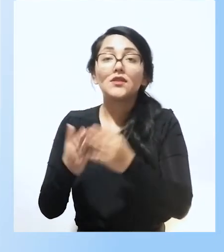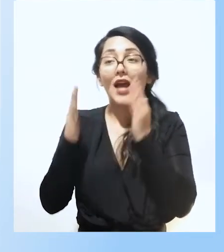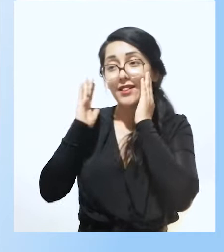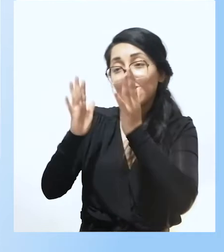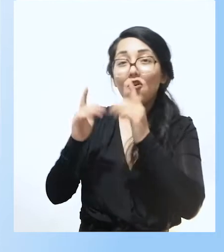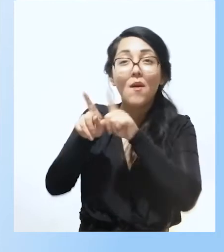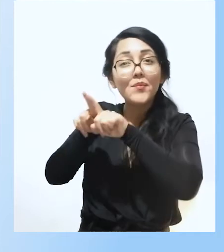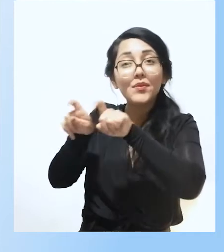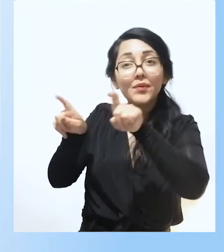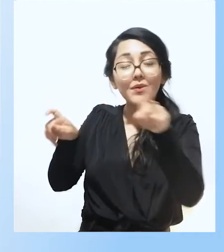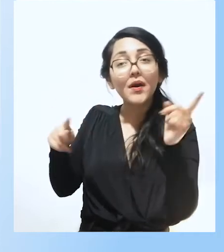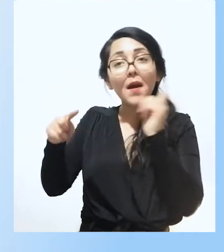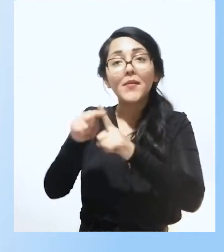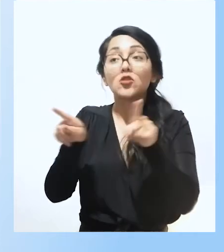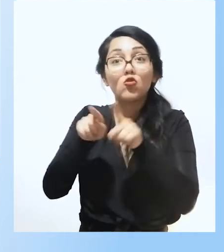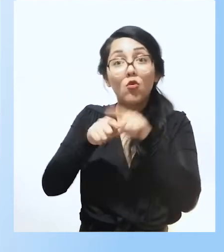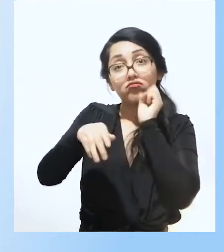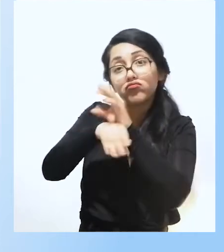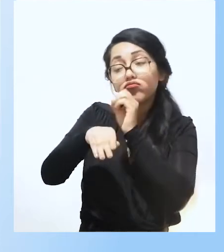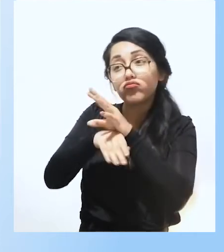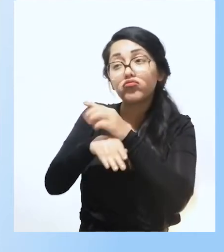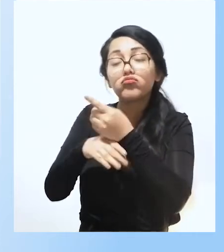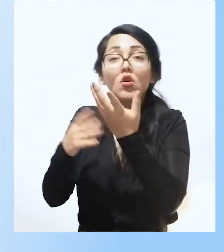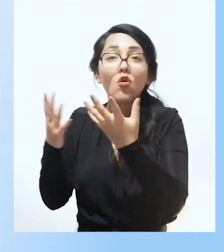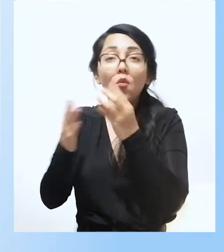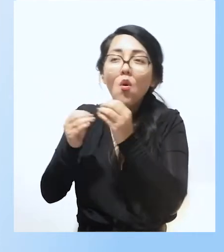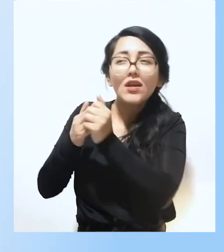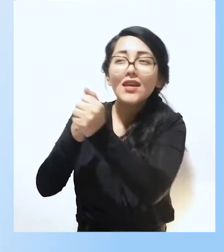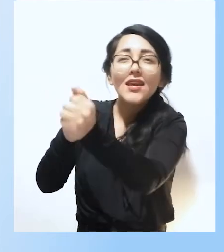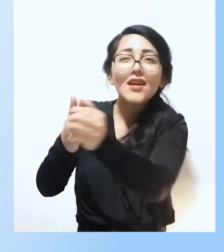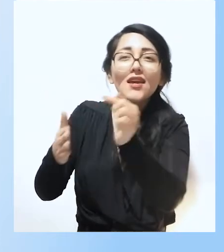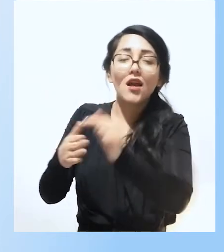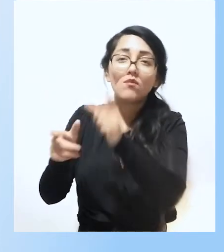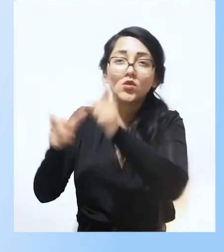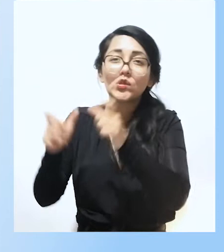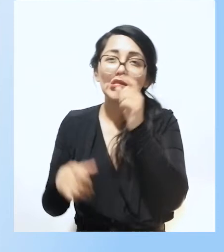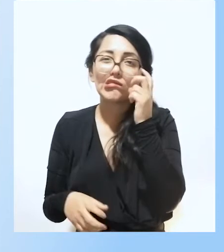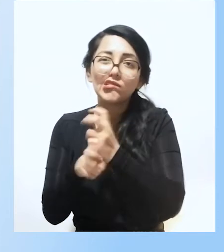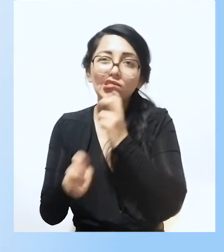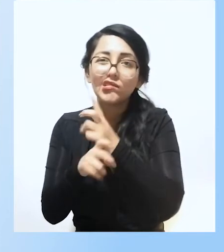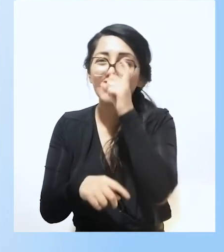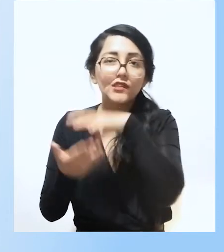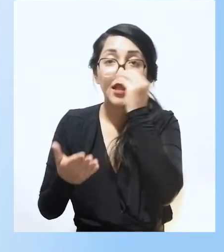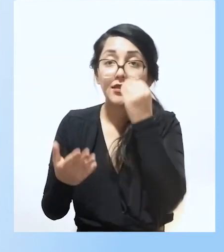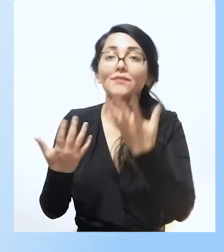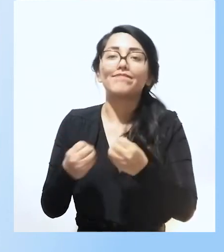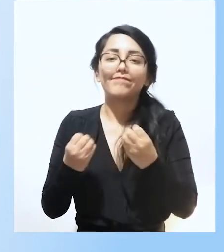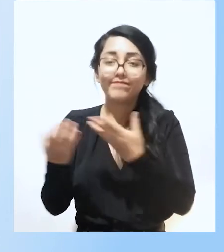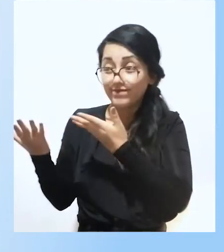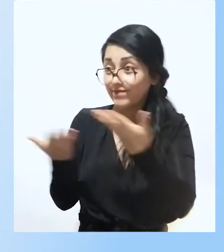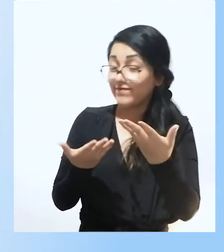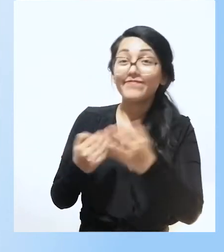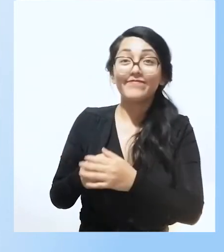y la orientación vocacional a jóvenes con dificultades de aprendizaje. Adelante, Olga, te escuchamos. Muchísimas gracias.